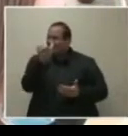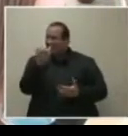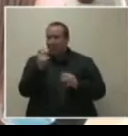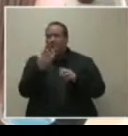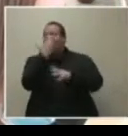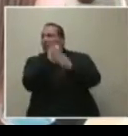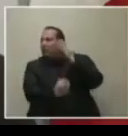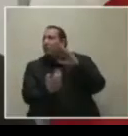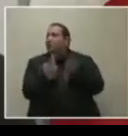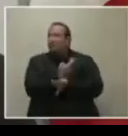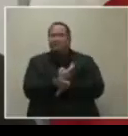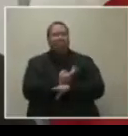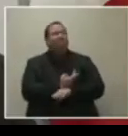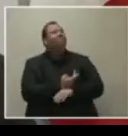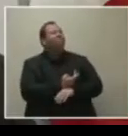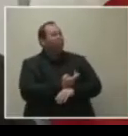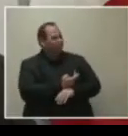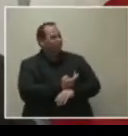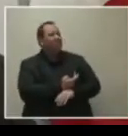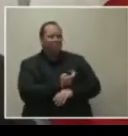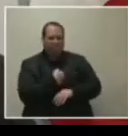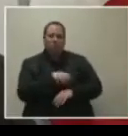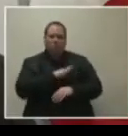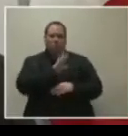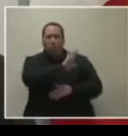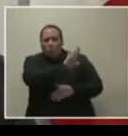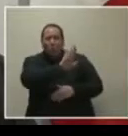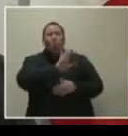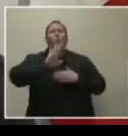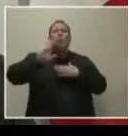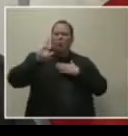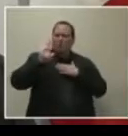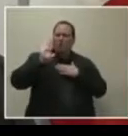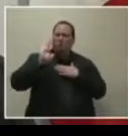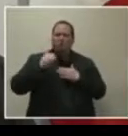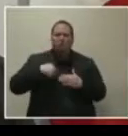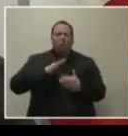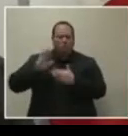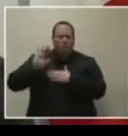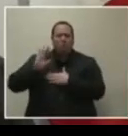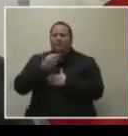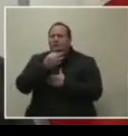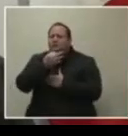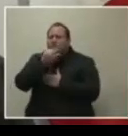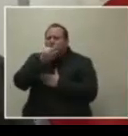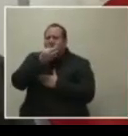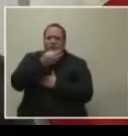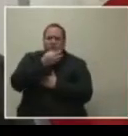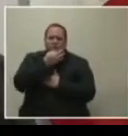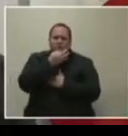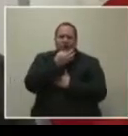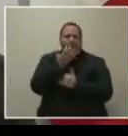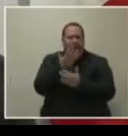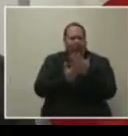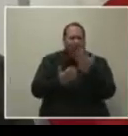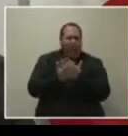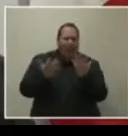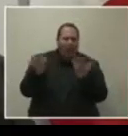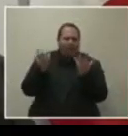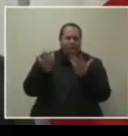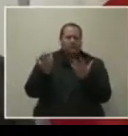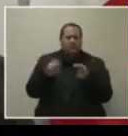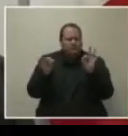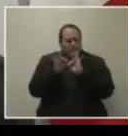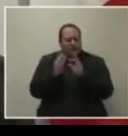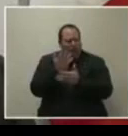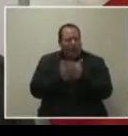todos. Totalmente nuestro compromiso es con ustedes, nuestro compromiso es desarrollar lo más pronto posible todas aquellas acciones necesarias